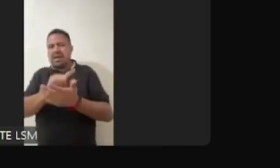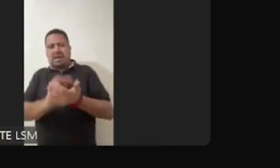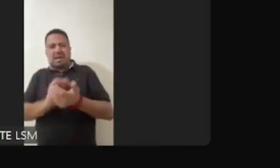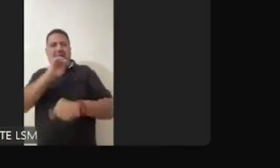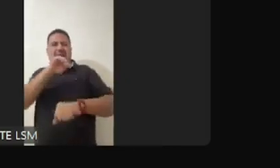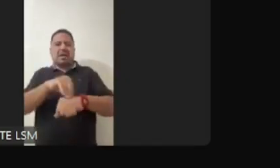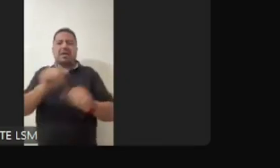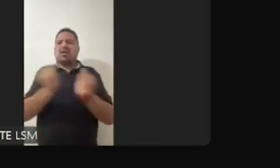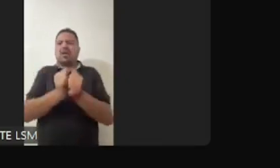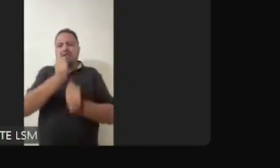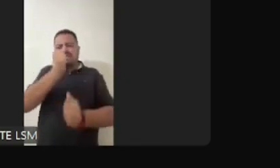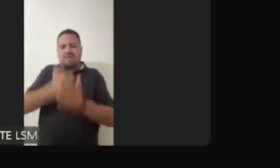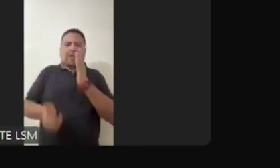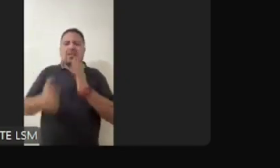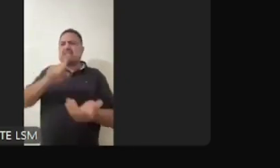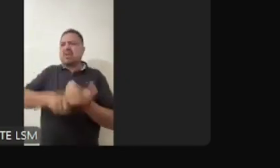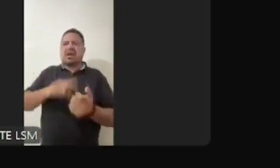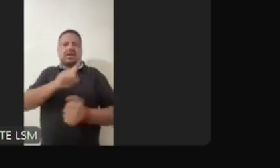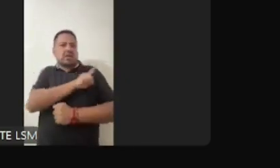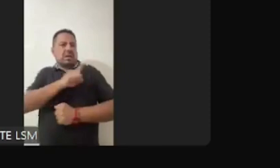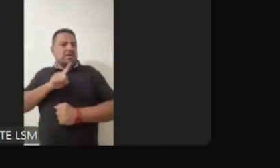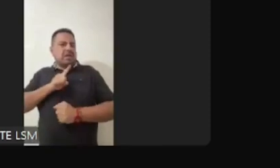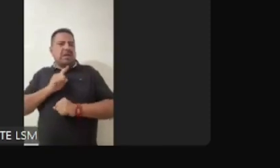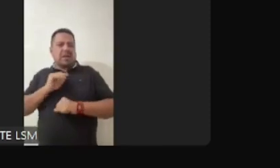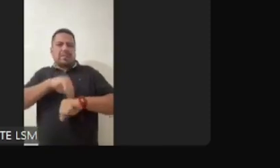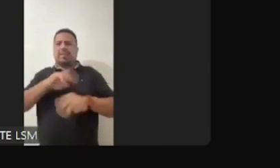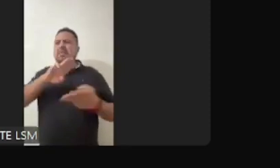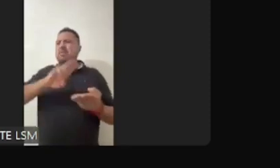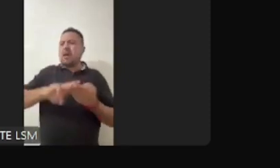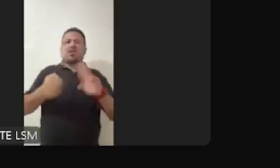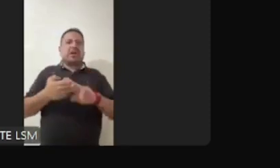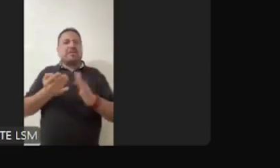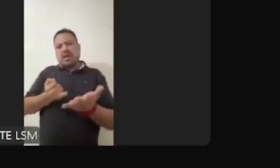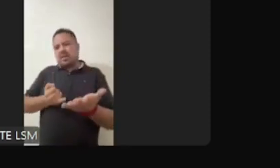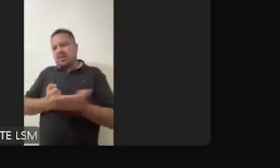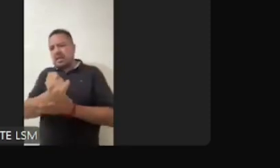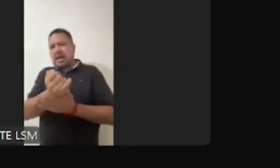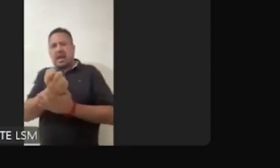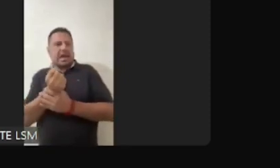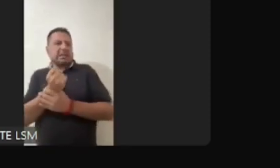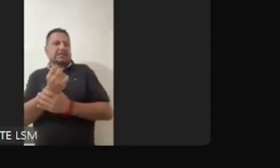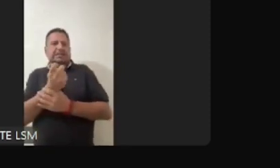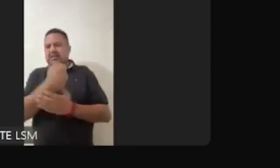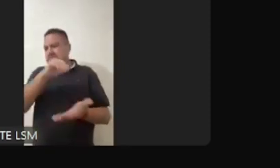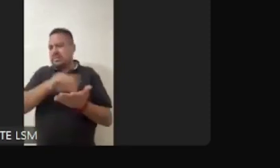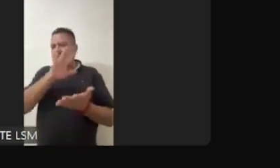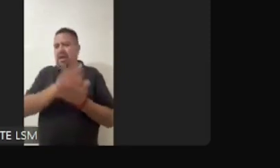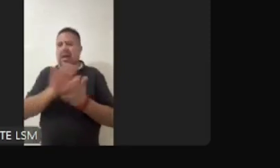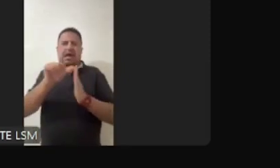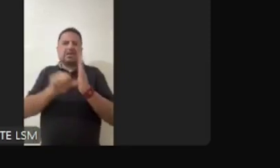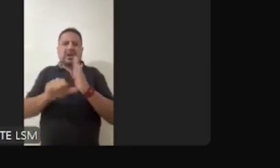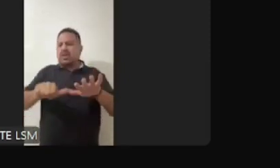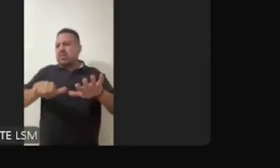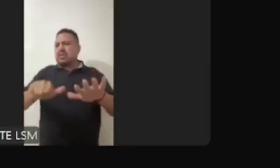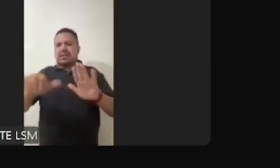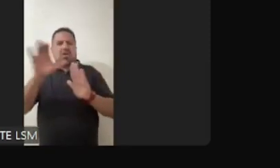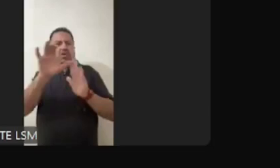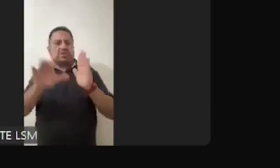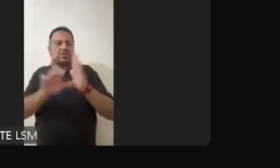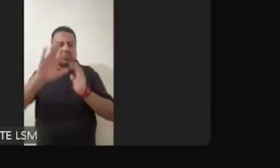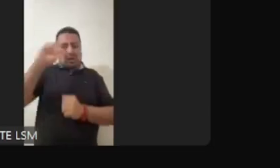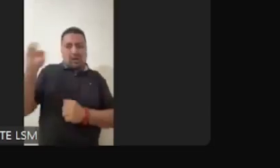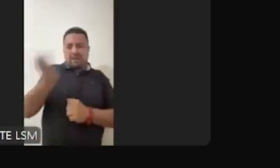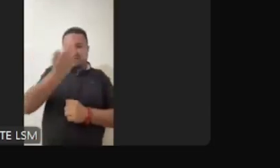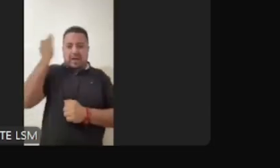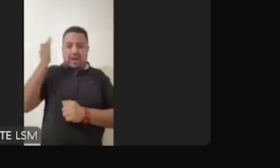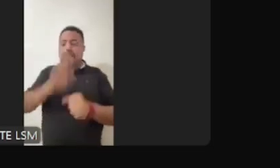incumpliendo así su deber de fundar y motivar su decisión tal y como lo establece el artículo 16 de la Constitución Federal